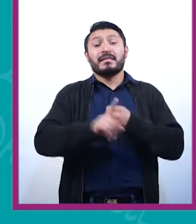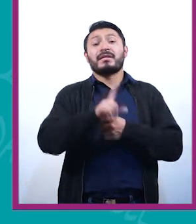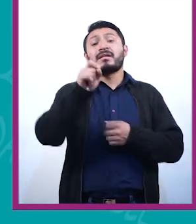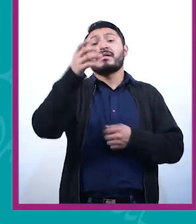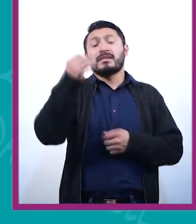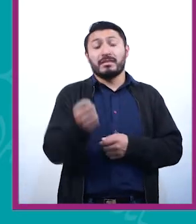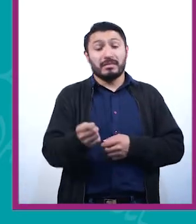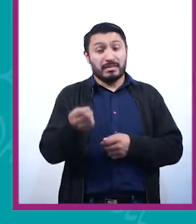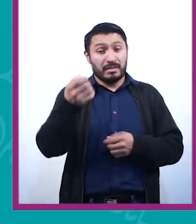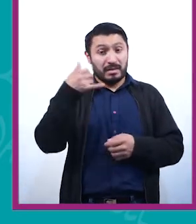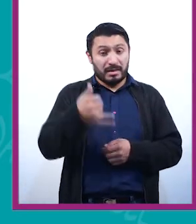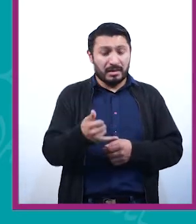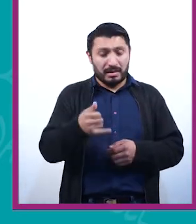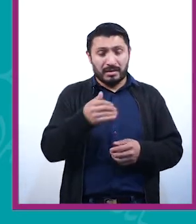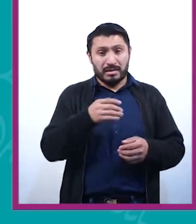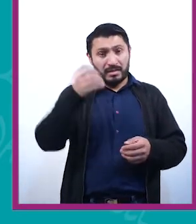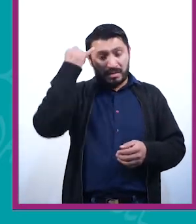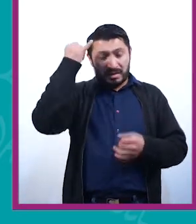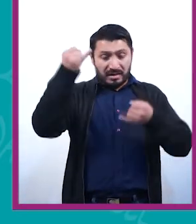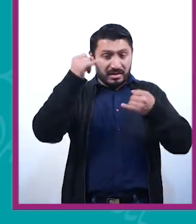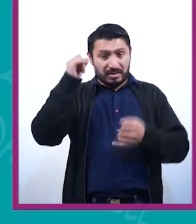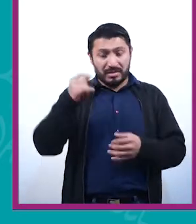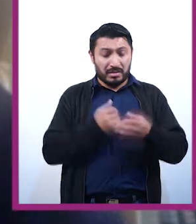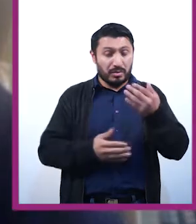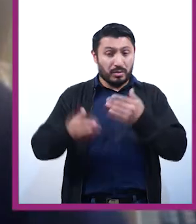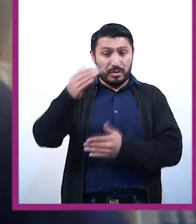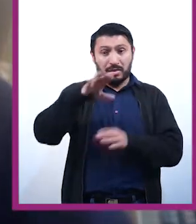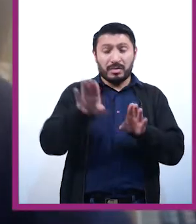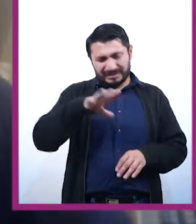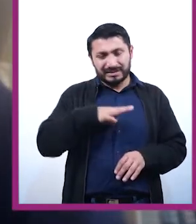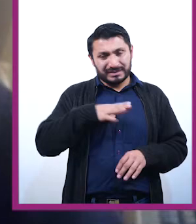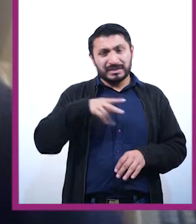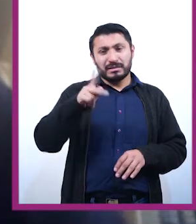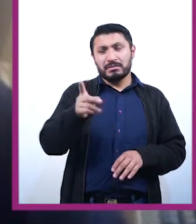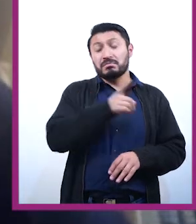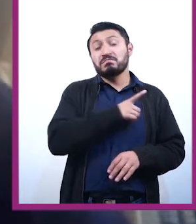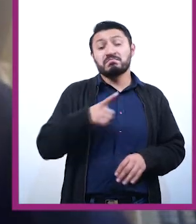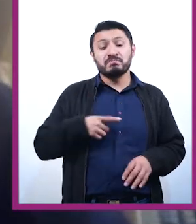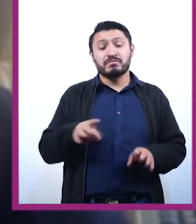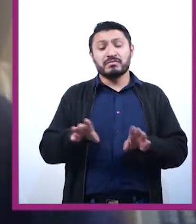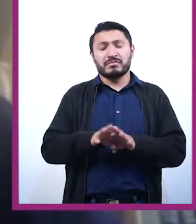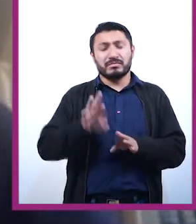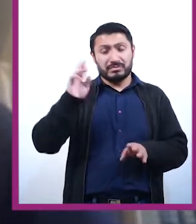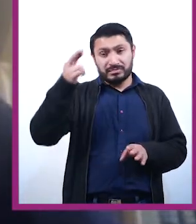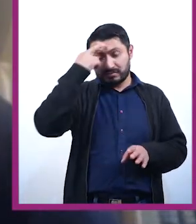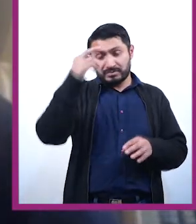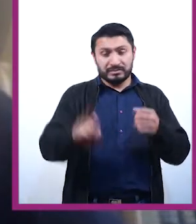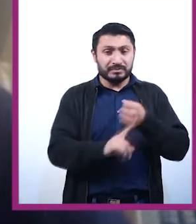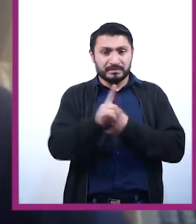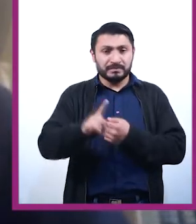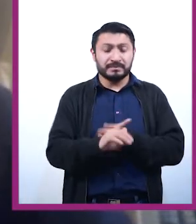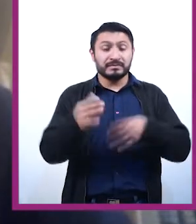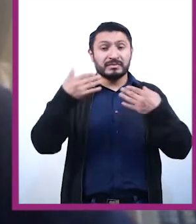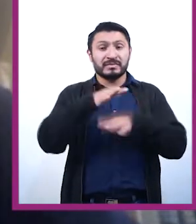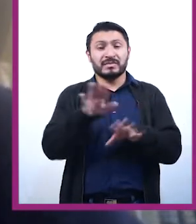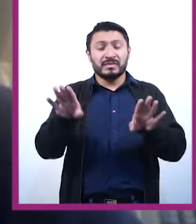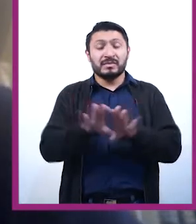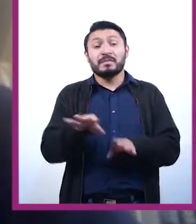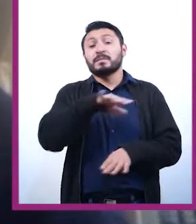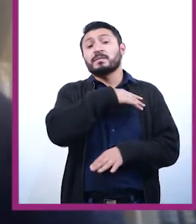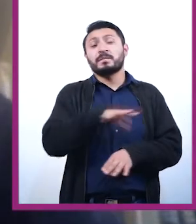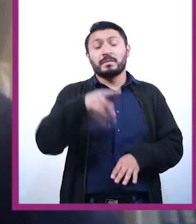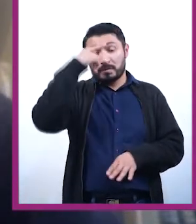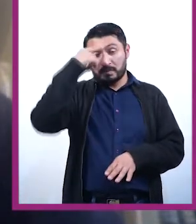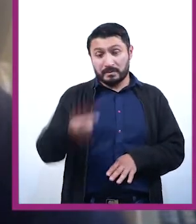29 y el ascenso de ideología como el nazismo? Tenemos que mirar el problema en términos un poco más general para